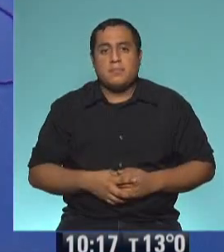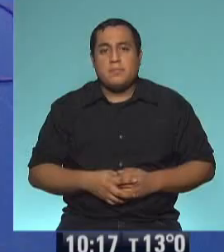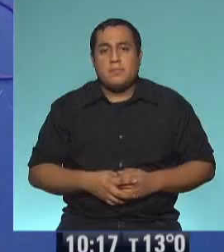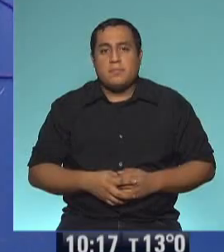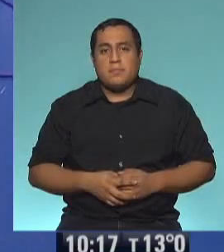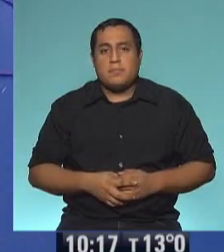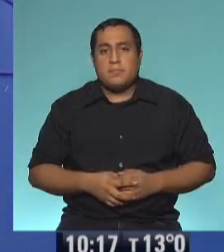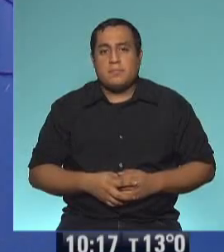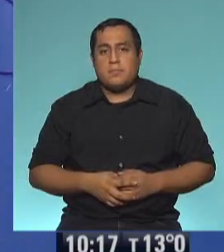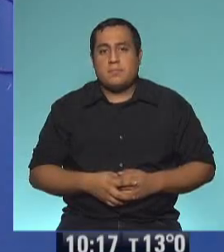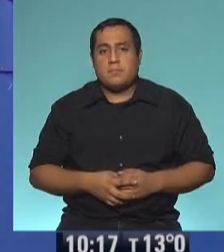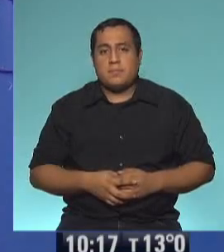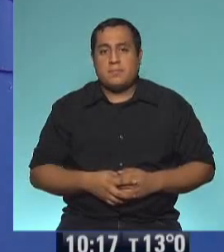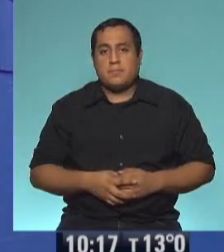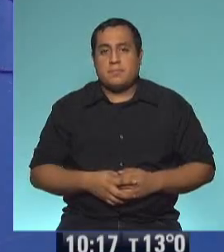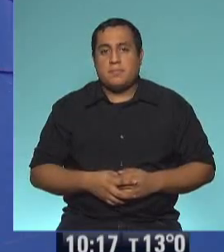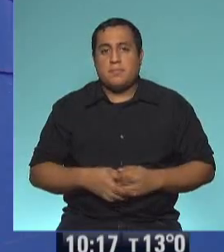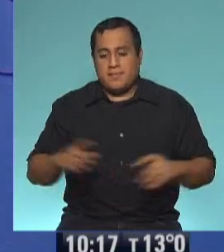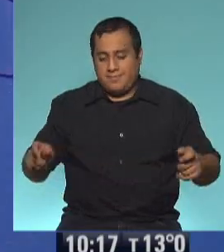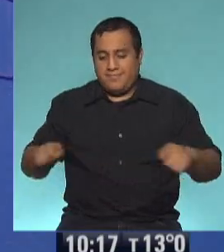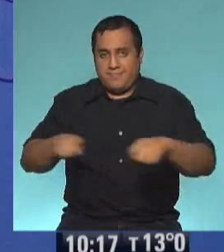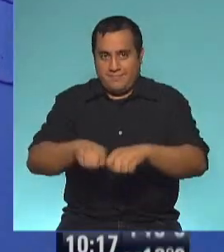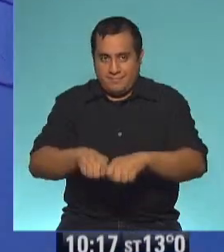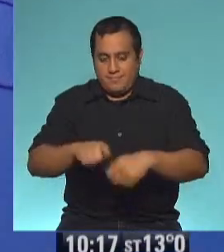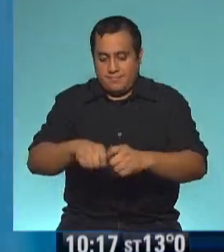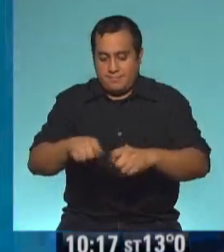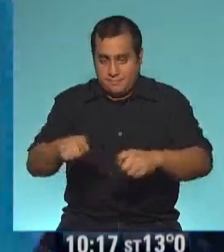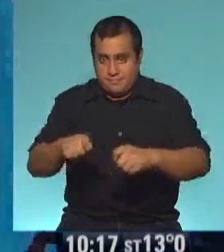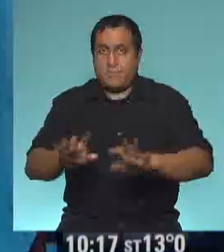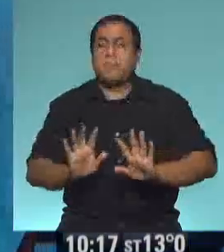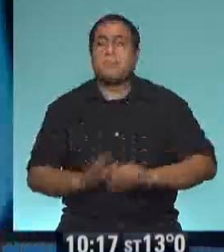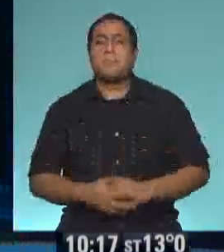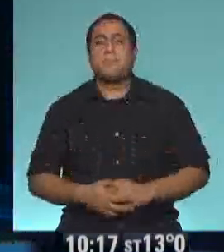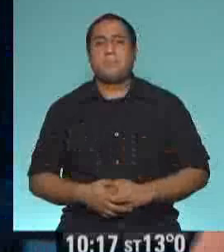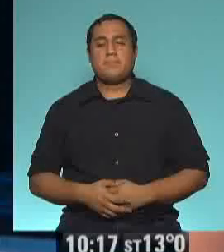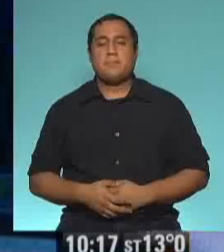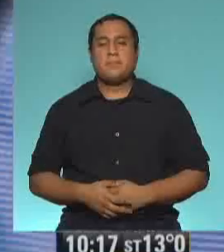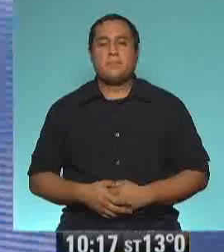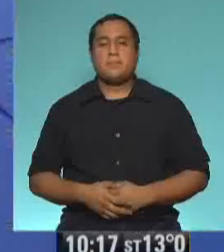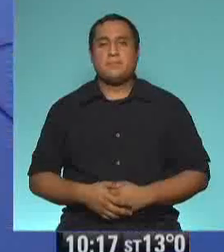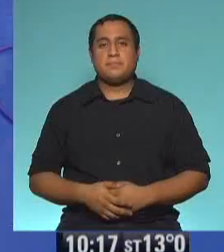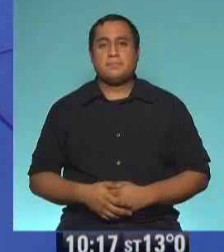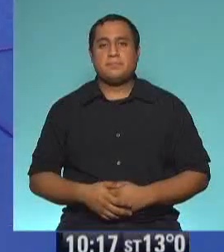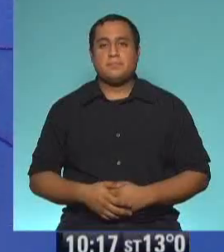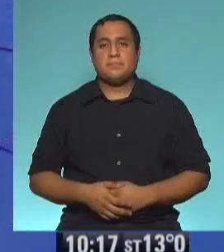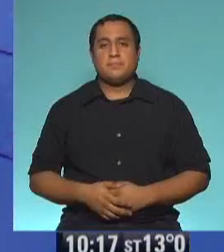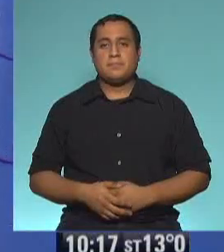Está. Así se conecta con el otro. Perfecto. Eso. Muy bien, lo voy a atar, mirá. Perfecto. Está bien conectado. Bueno.